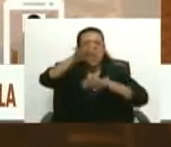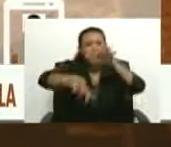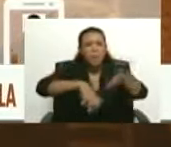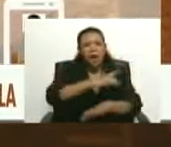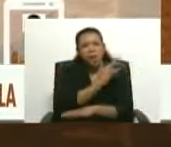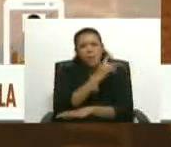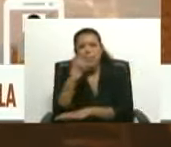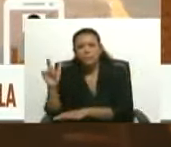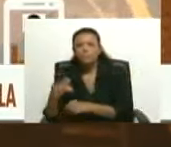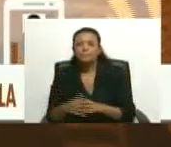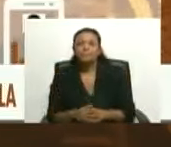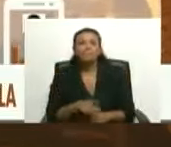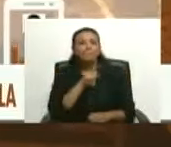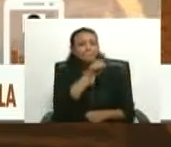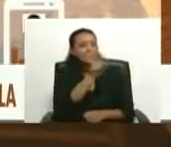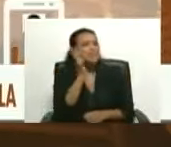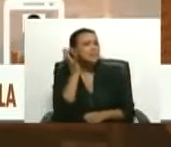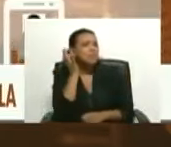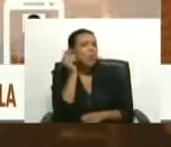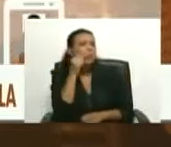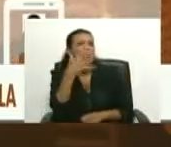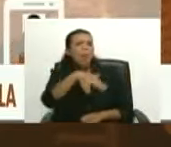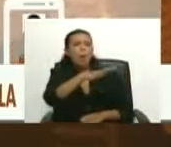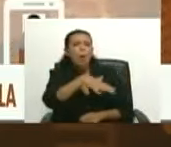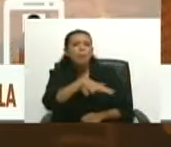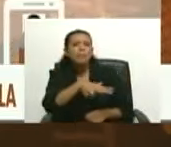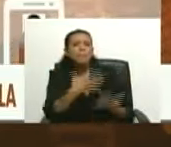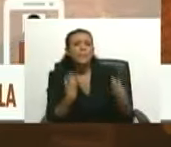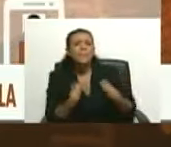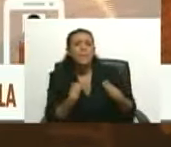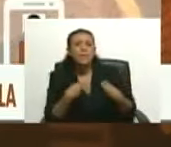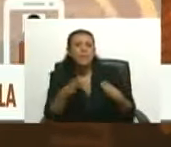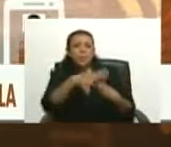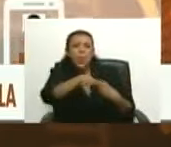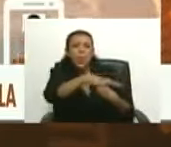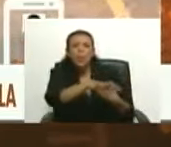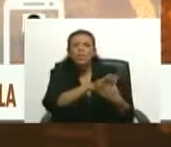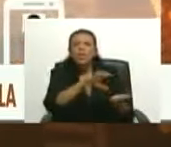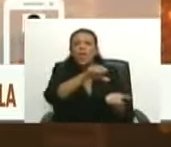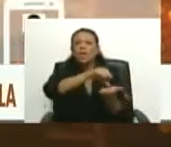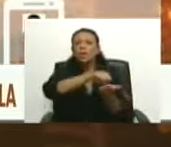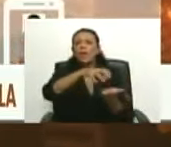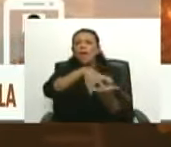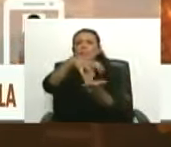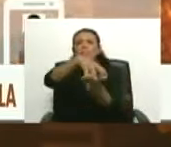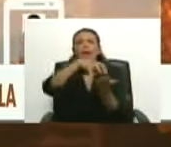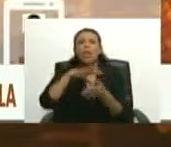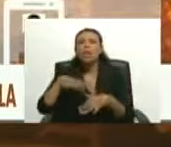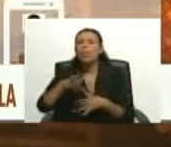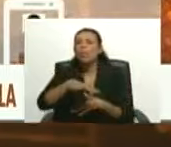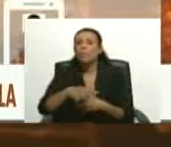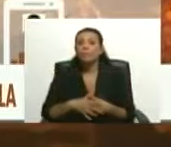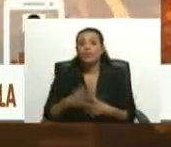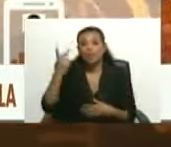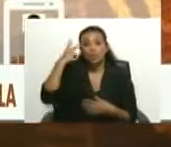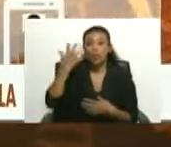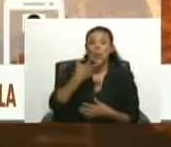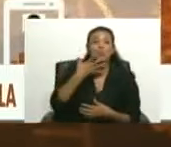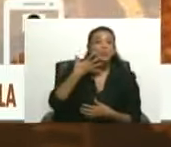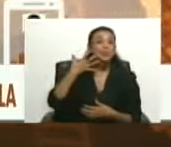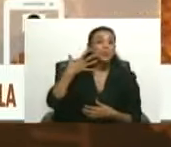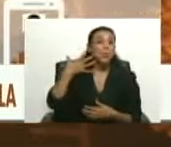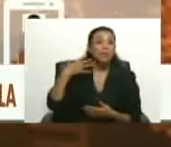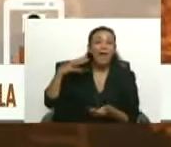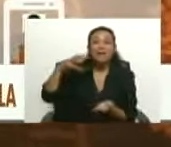Estaba preguntando a la Repsimel, ¿de dónde es ella? ¿De qué parte del país? Pero dentro que tú eres chiquitita. Yo soy orgullosamente